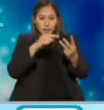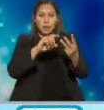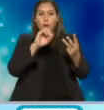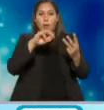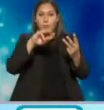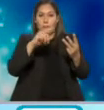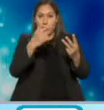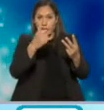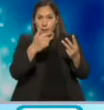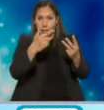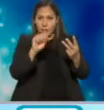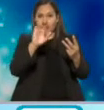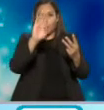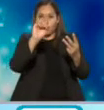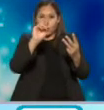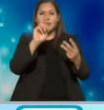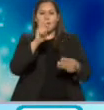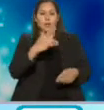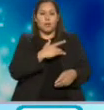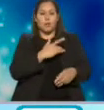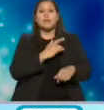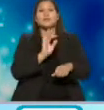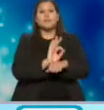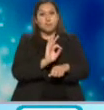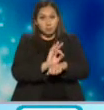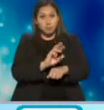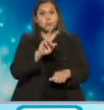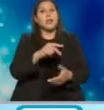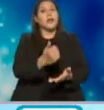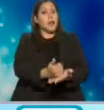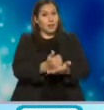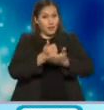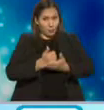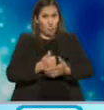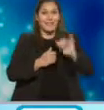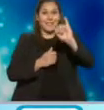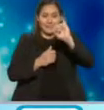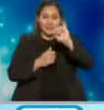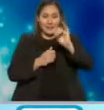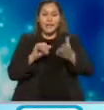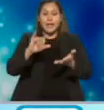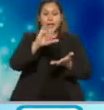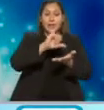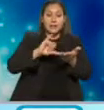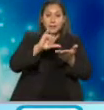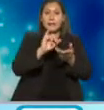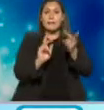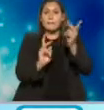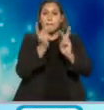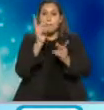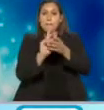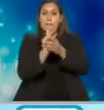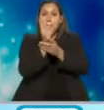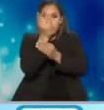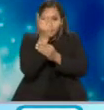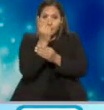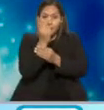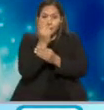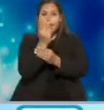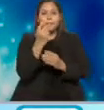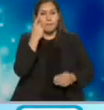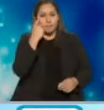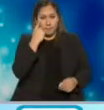un factor cardioprotector. De verdad, ayuda a esto. Los aceites de origen vegetal, fíjense